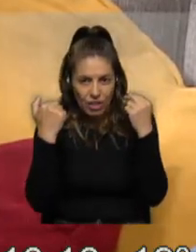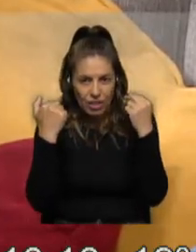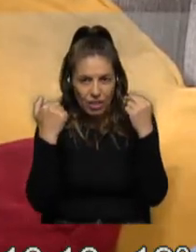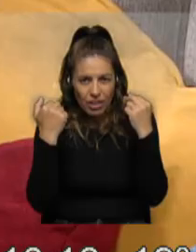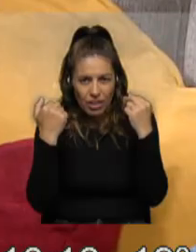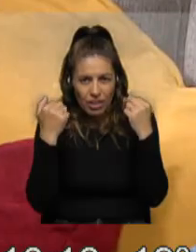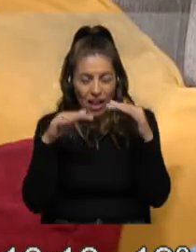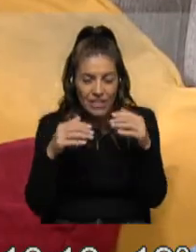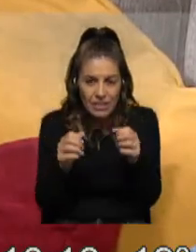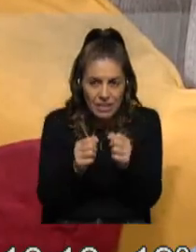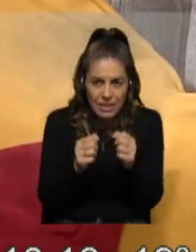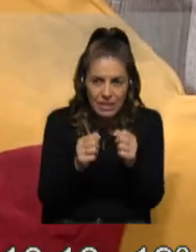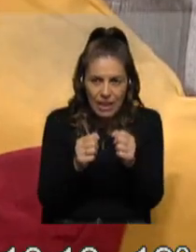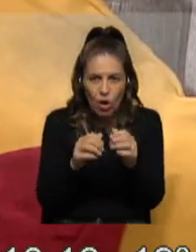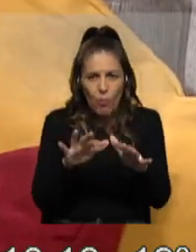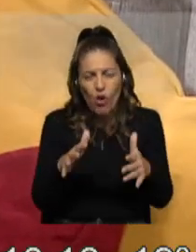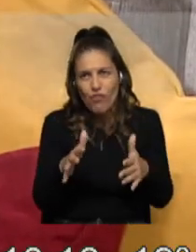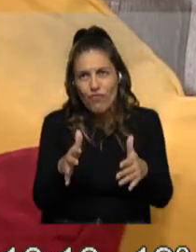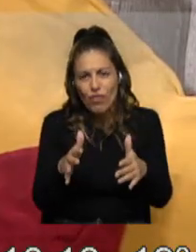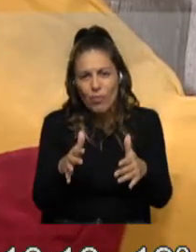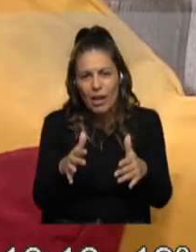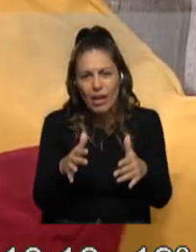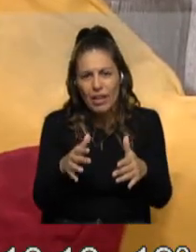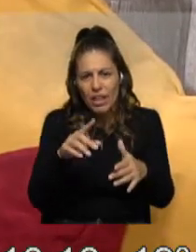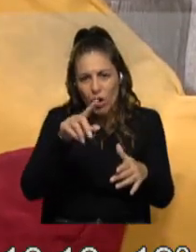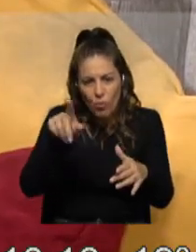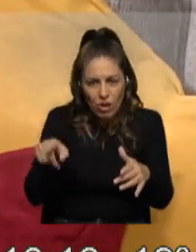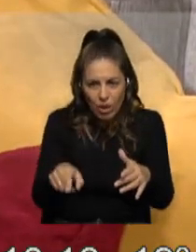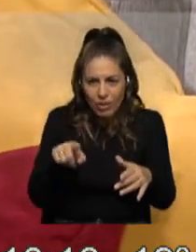orejas, a veces se achica, a veces hace esa especie de U invertida, que es